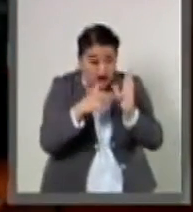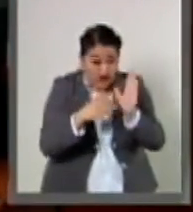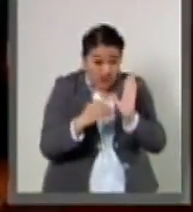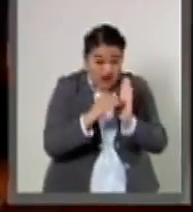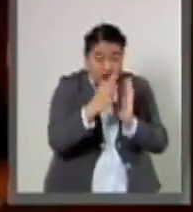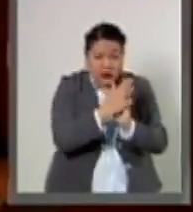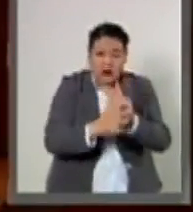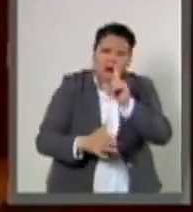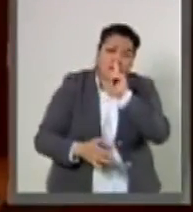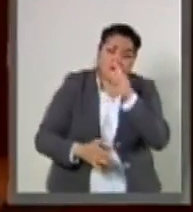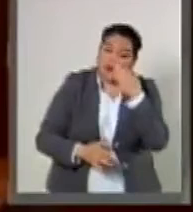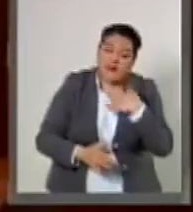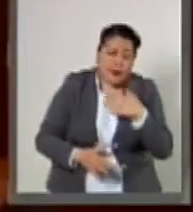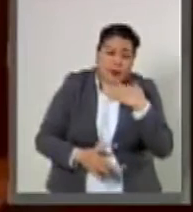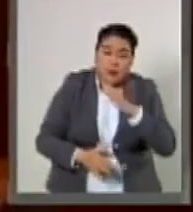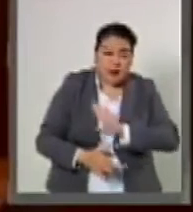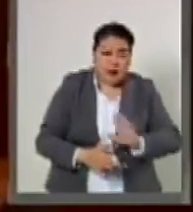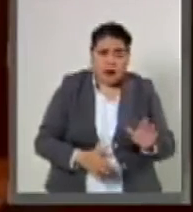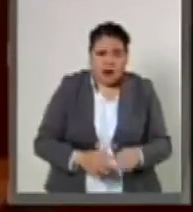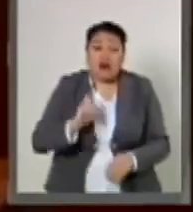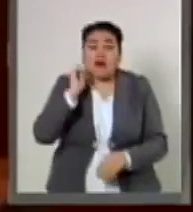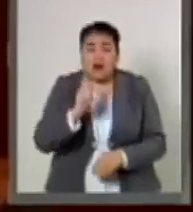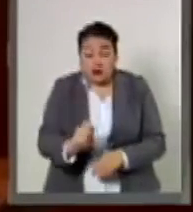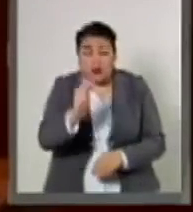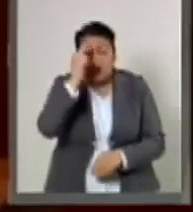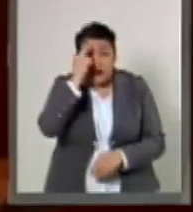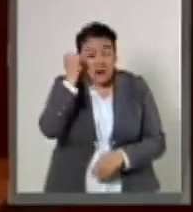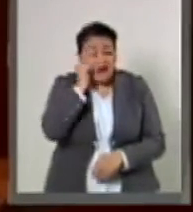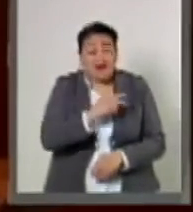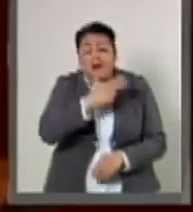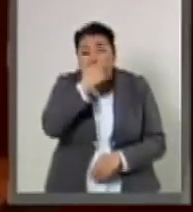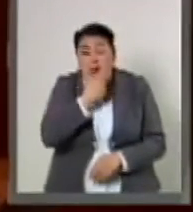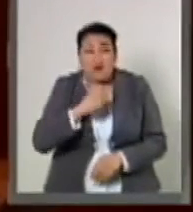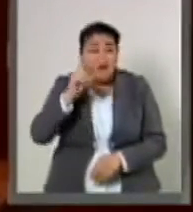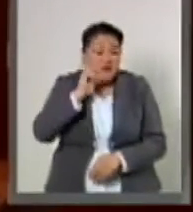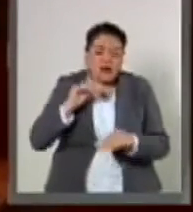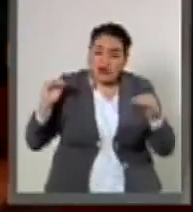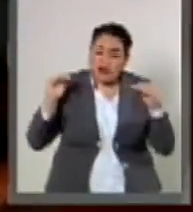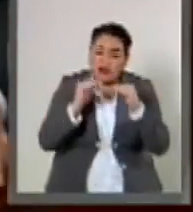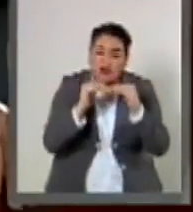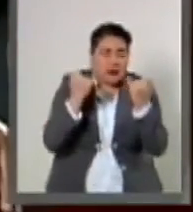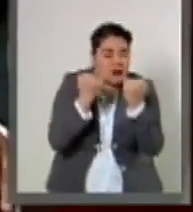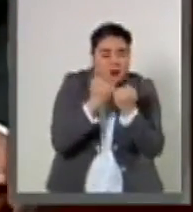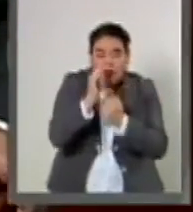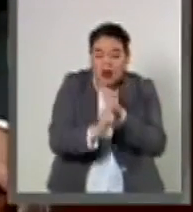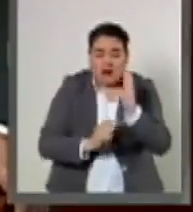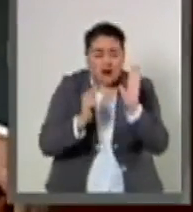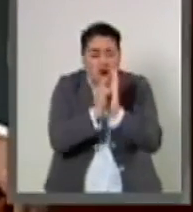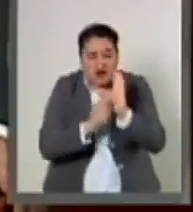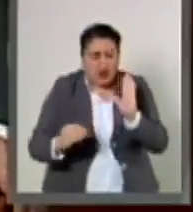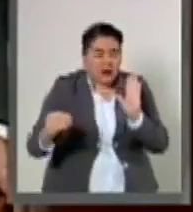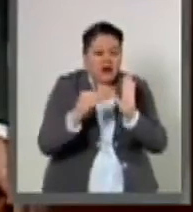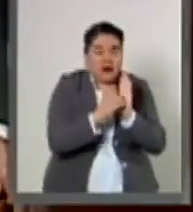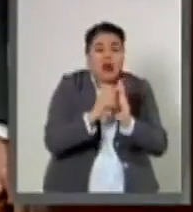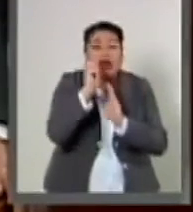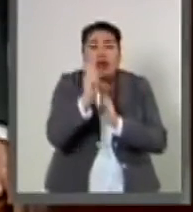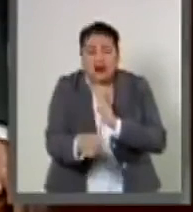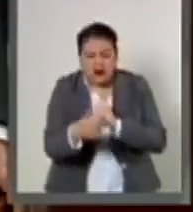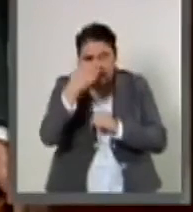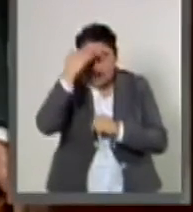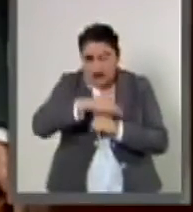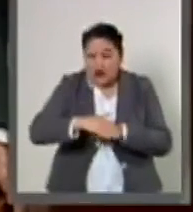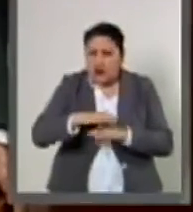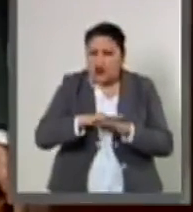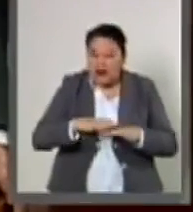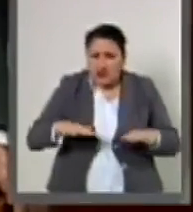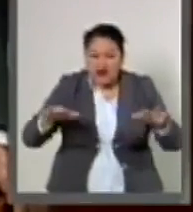las mismas condiciones. La igualdad jurídica entre mujeres y hombres no debe constreñirse a garantizar las mismas